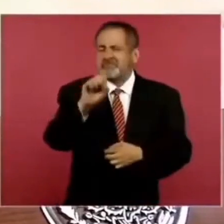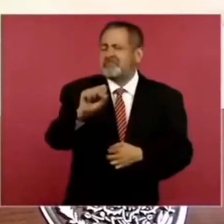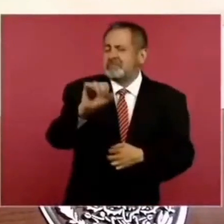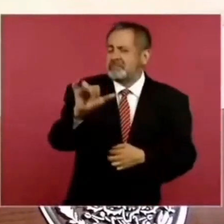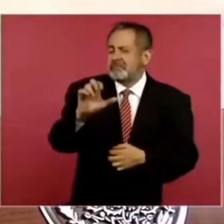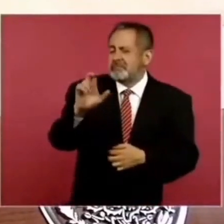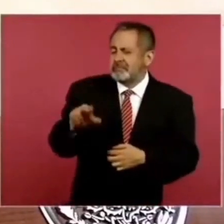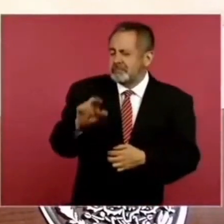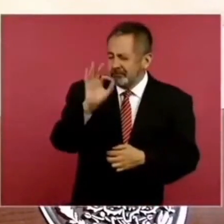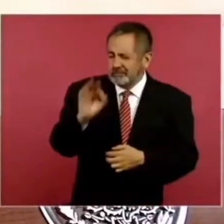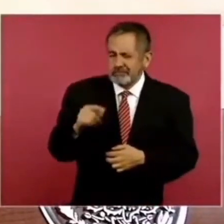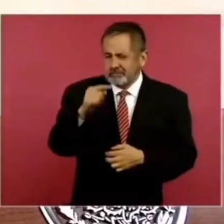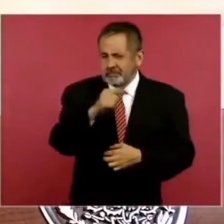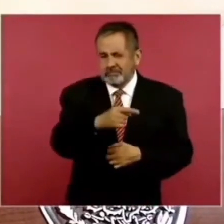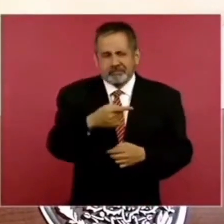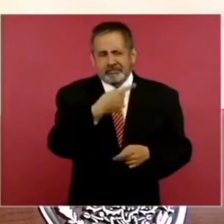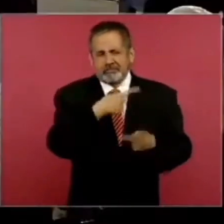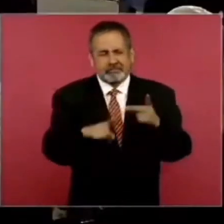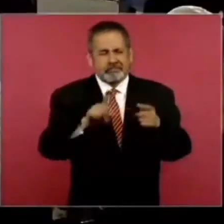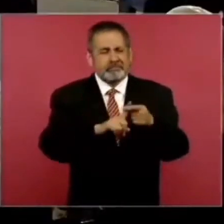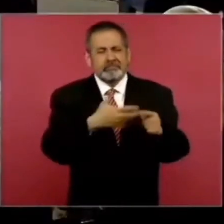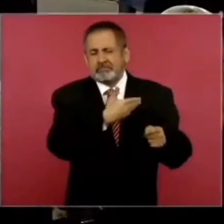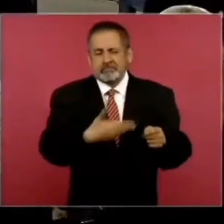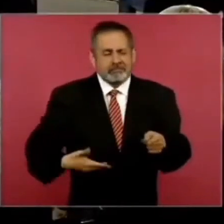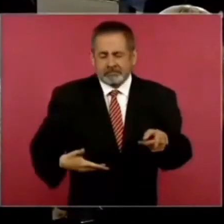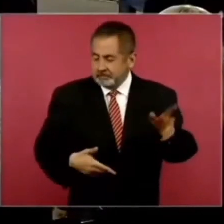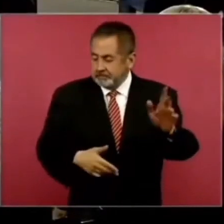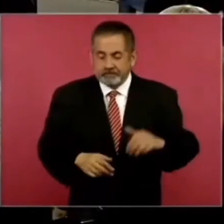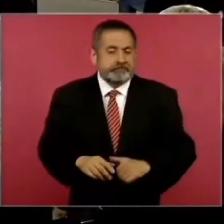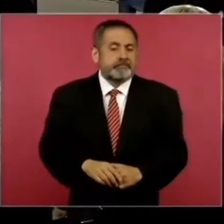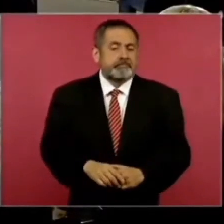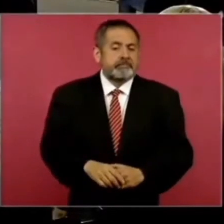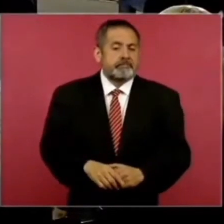de Justicia, empezando por su presidente,